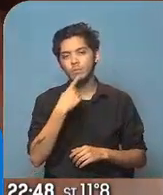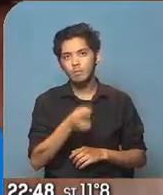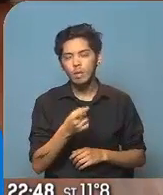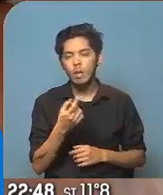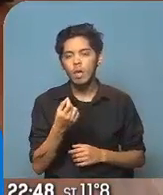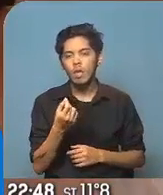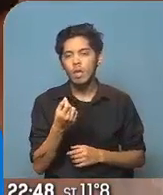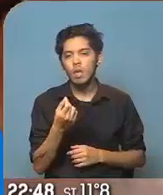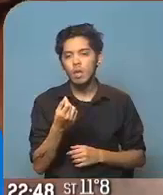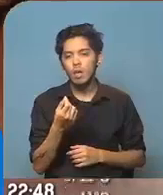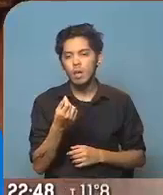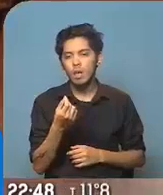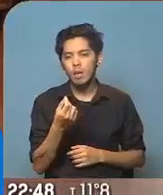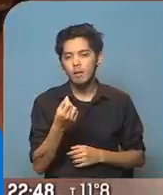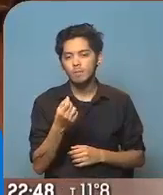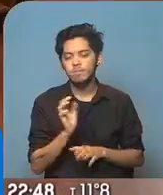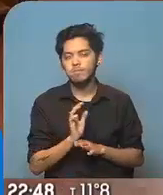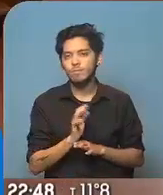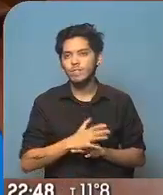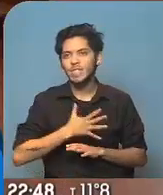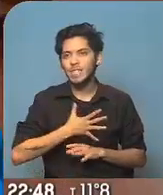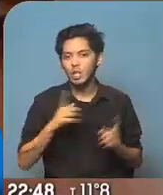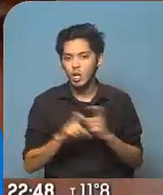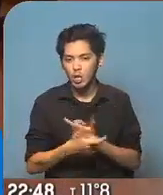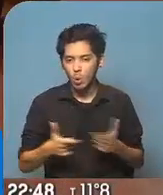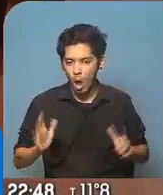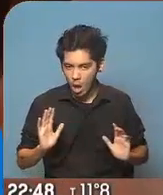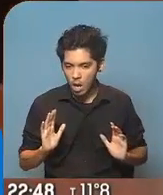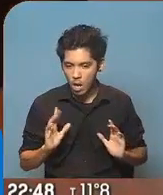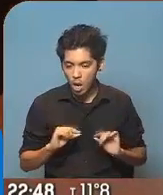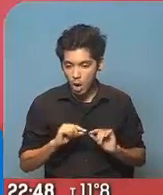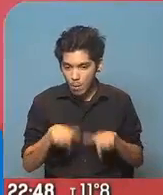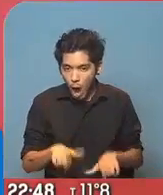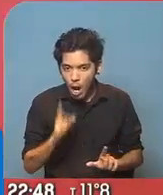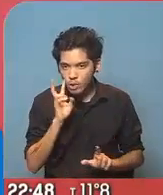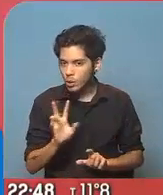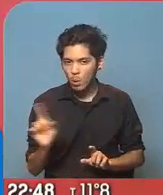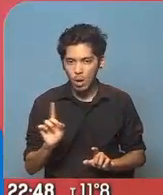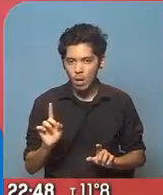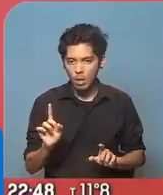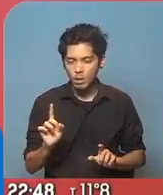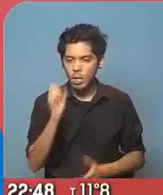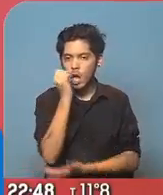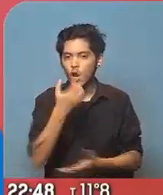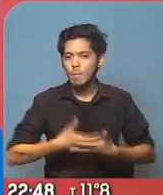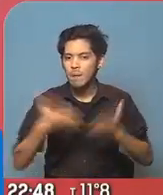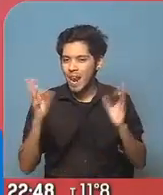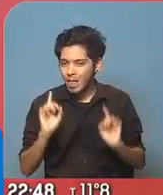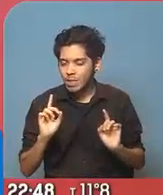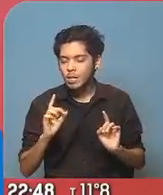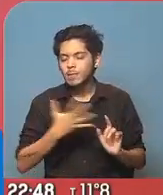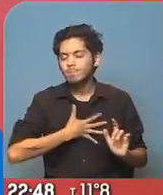como nunca antes una sensación de crisis. No hay, en los números todavía esto no se ve, en la macroeconomía, pero hay una sensación de